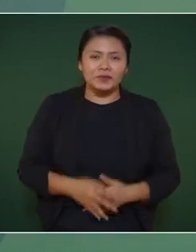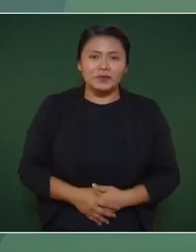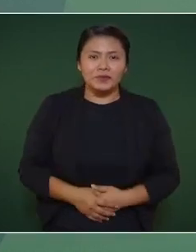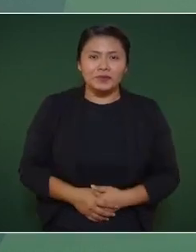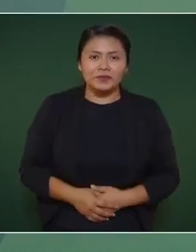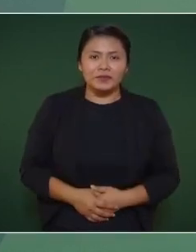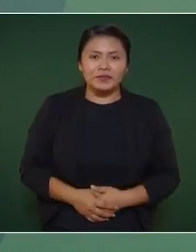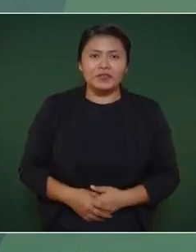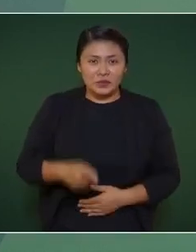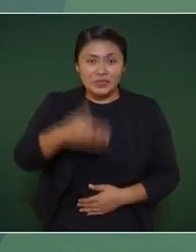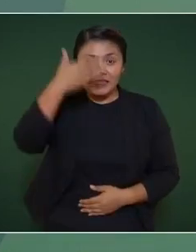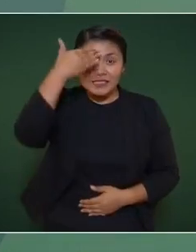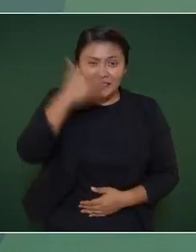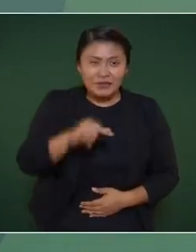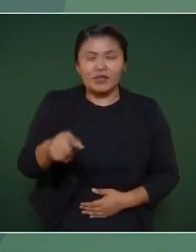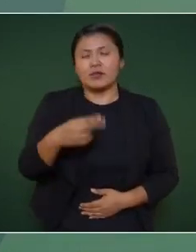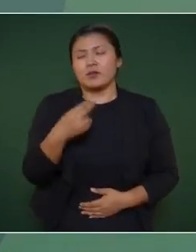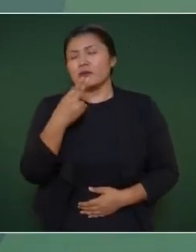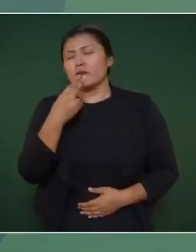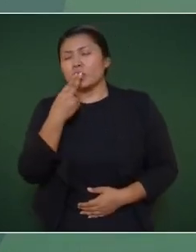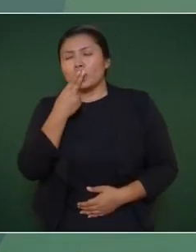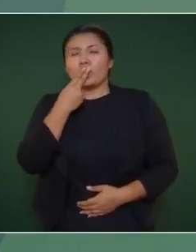ha significado de ahorro